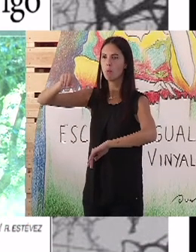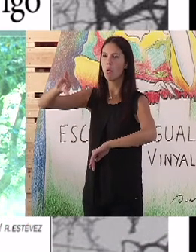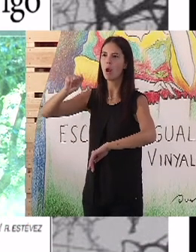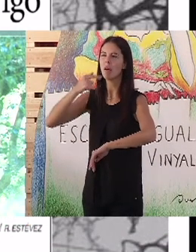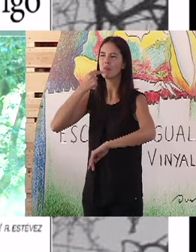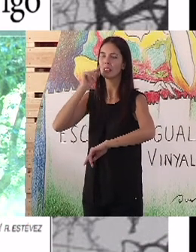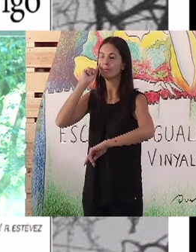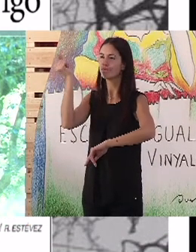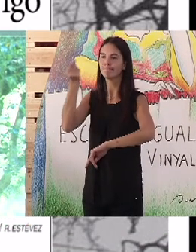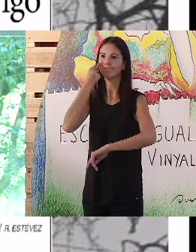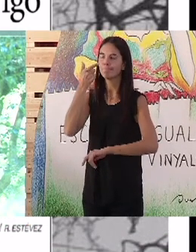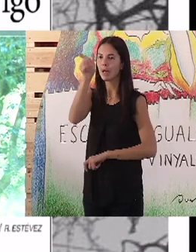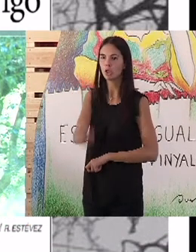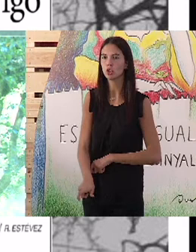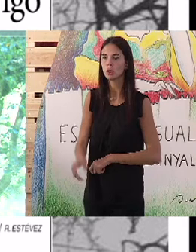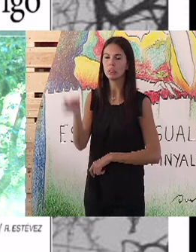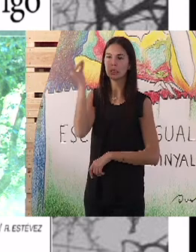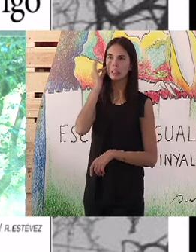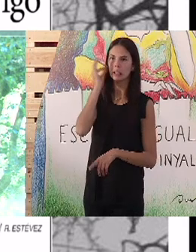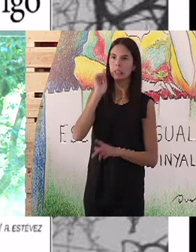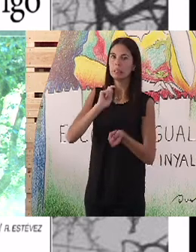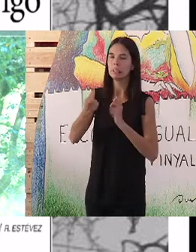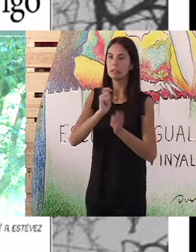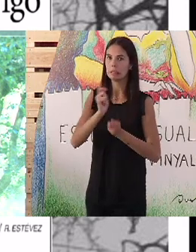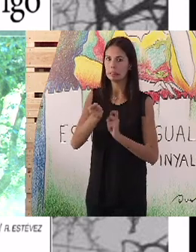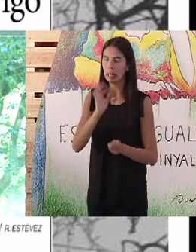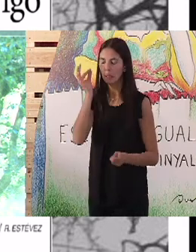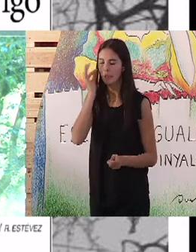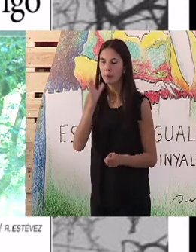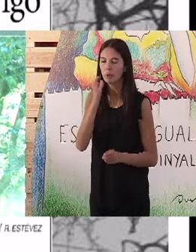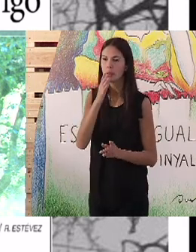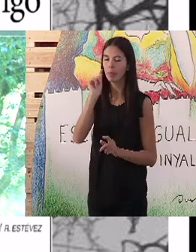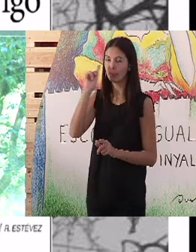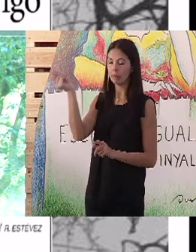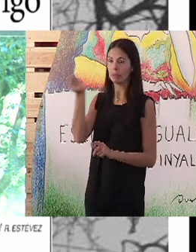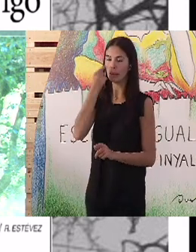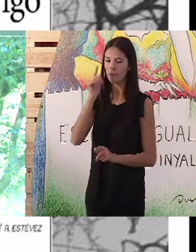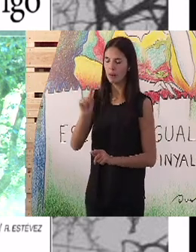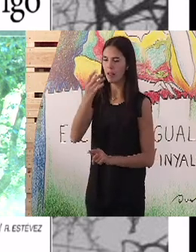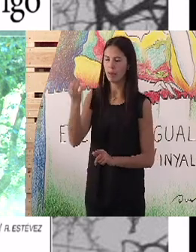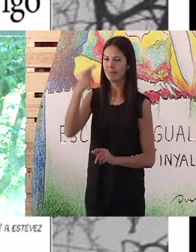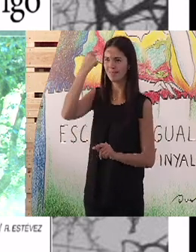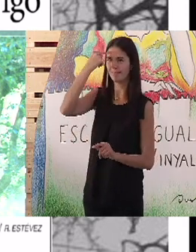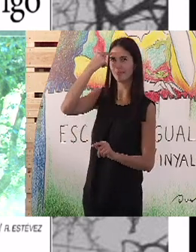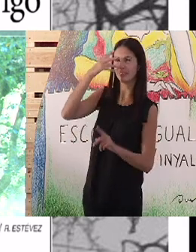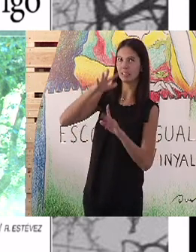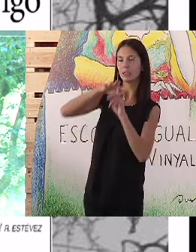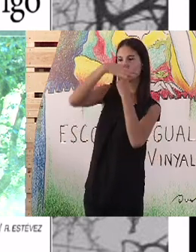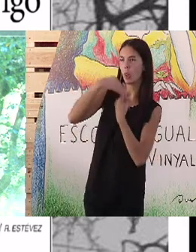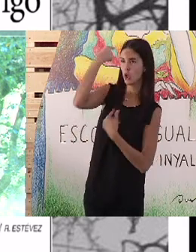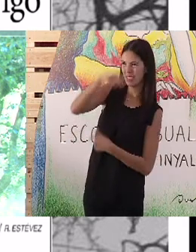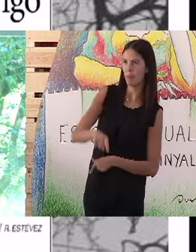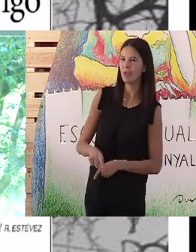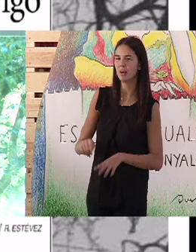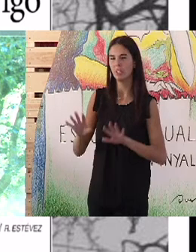porque para poder detectar unha situación, primeiro te tens que concebila. Non é, eso da disociación